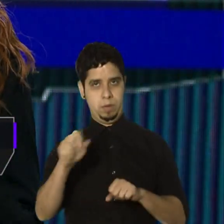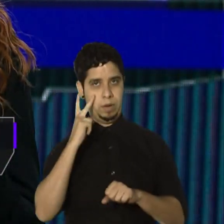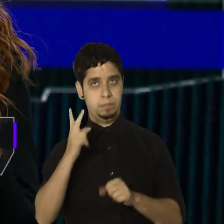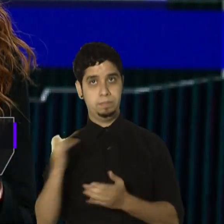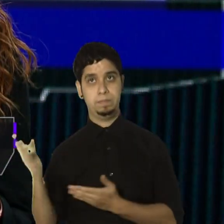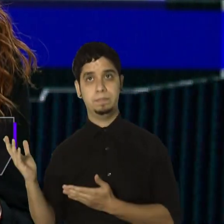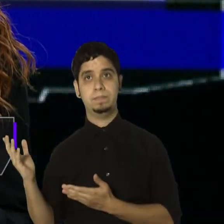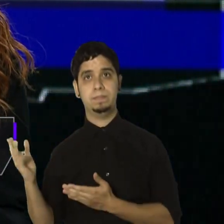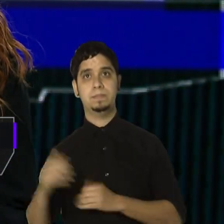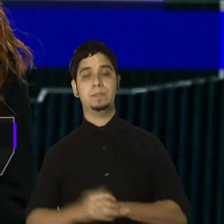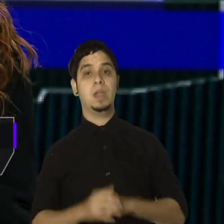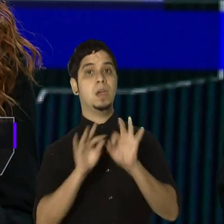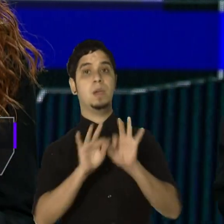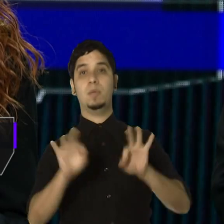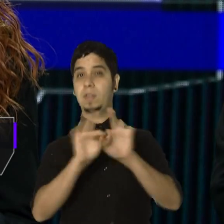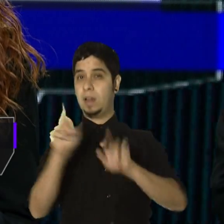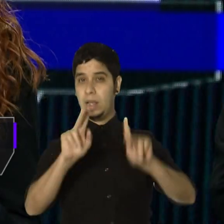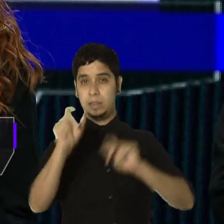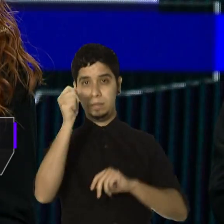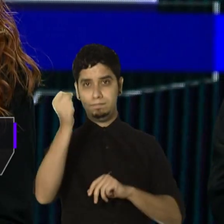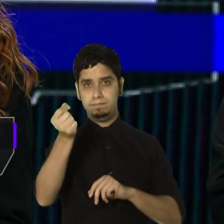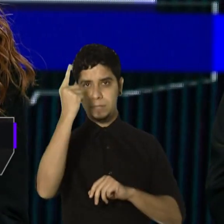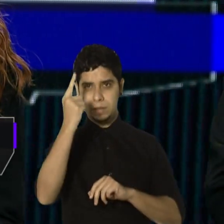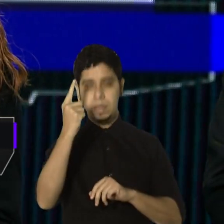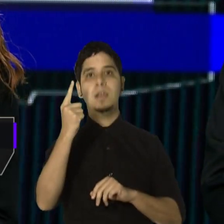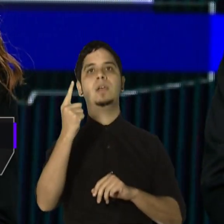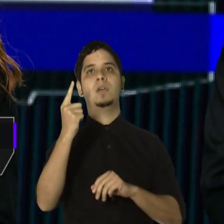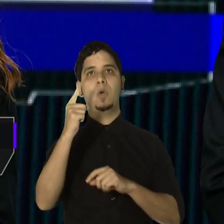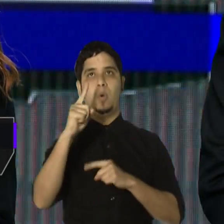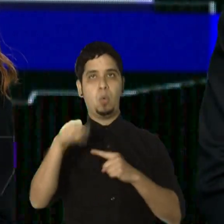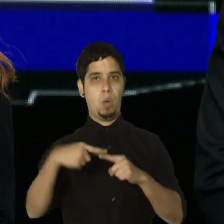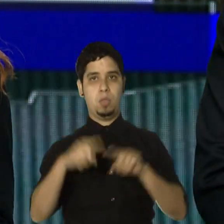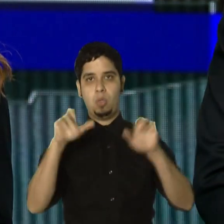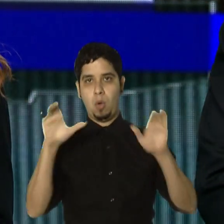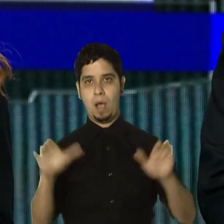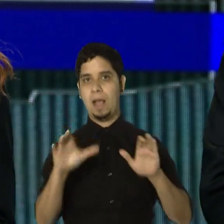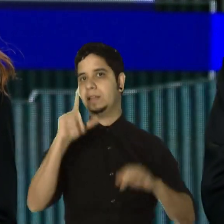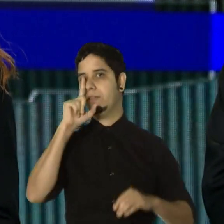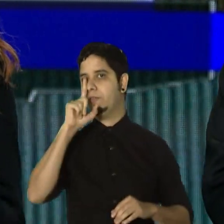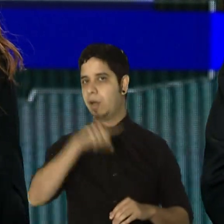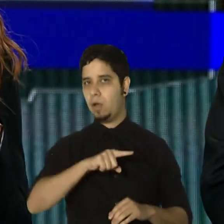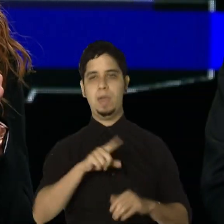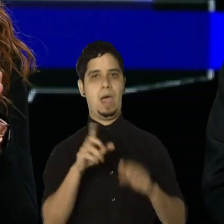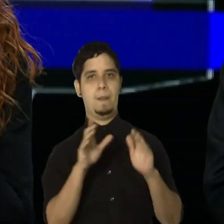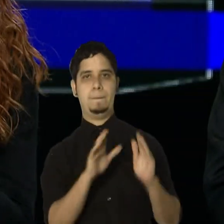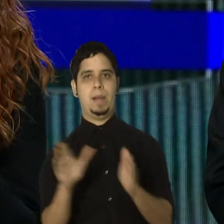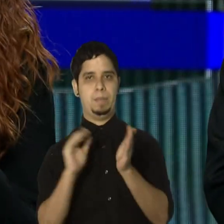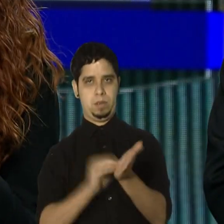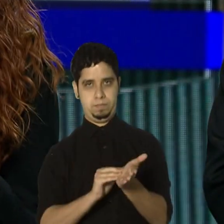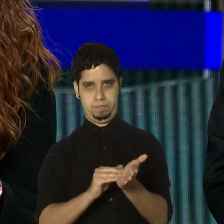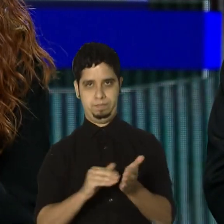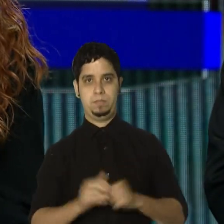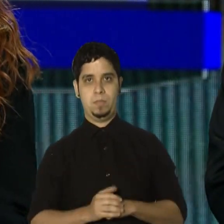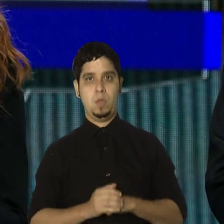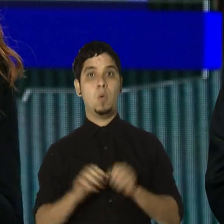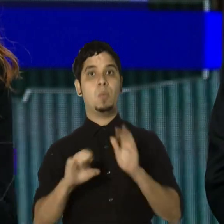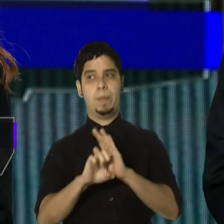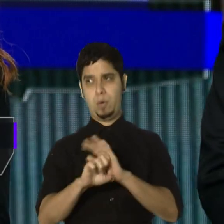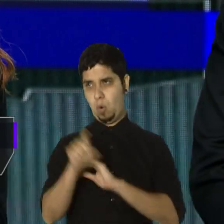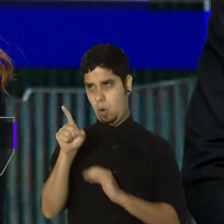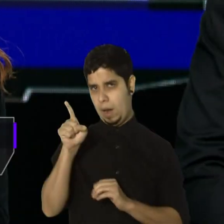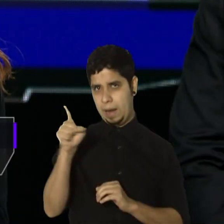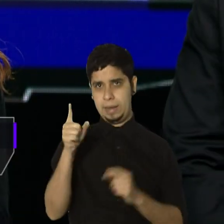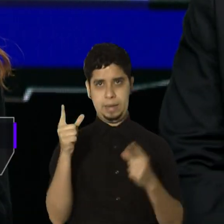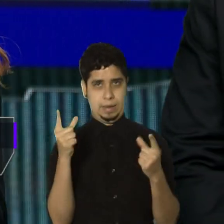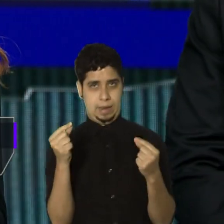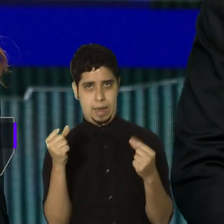importante que el público entienda el daño que se ocasiona a través del fraude a los planes médicos. Cuando una persona como esta le